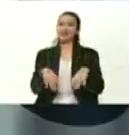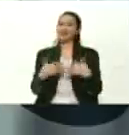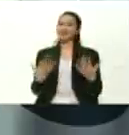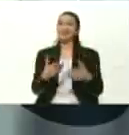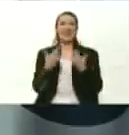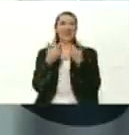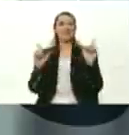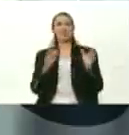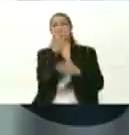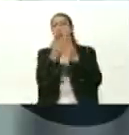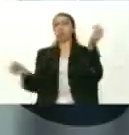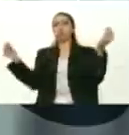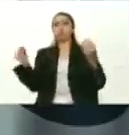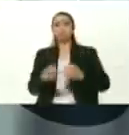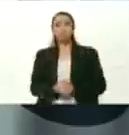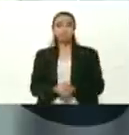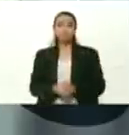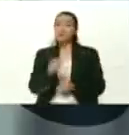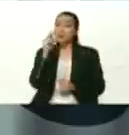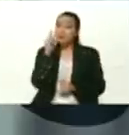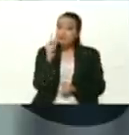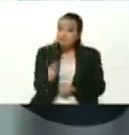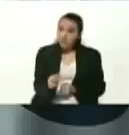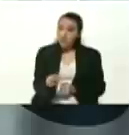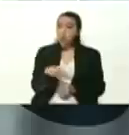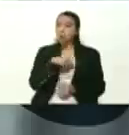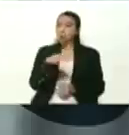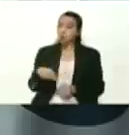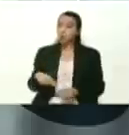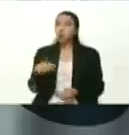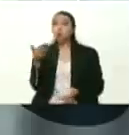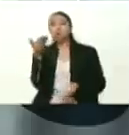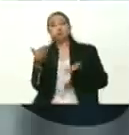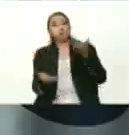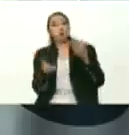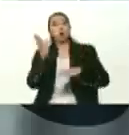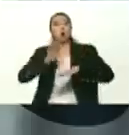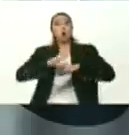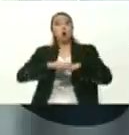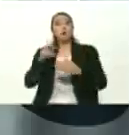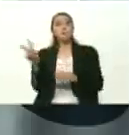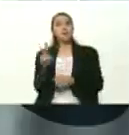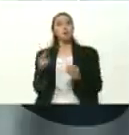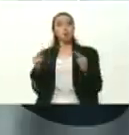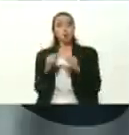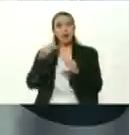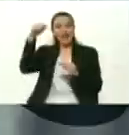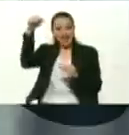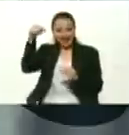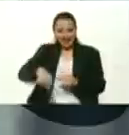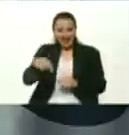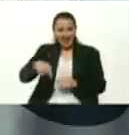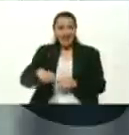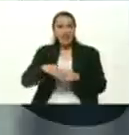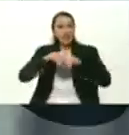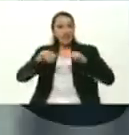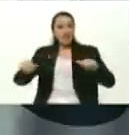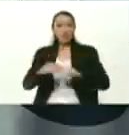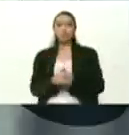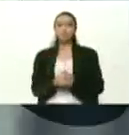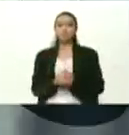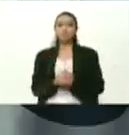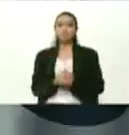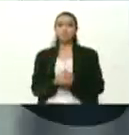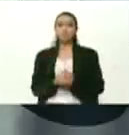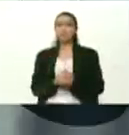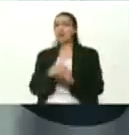total. Entonces vean, y aquí tenemos que calibrar esto, porque a Venezuela hay que conocerla en Venezuela, no a través de unos bots o